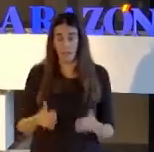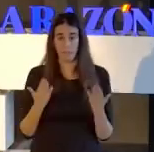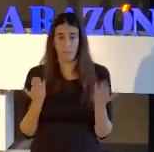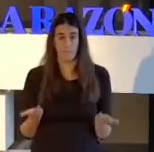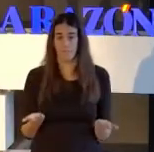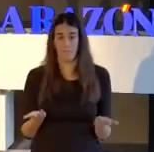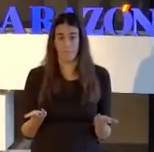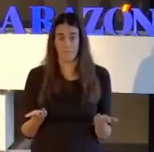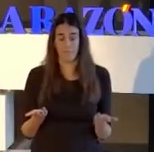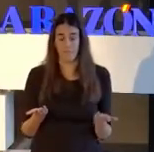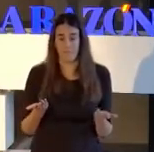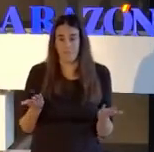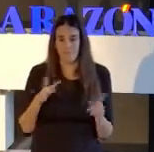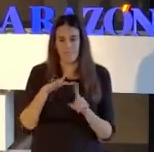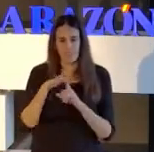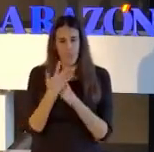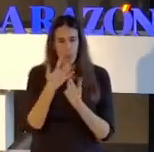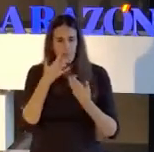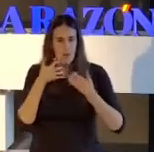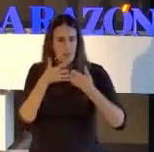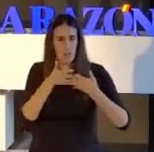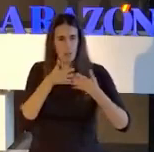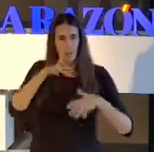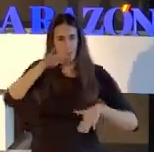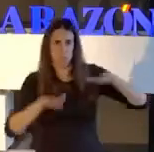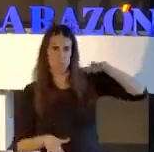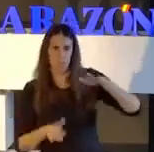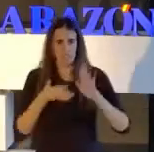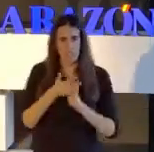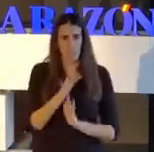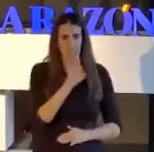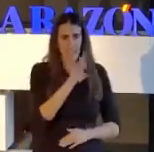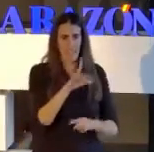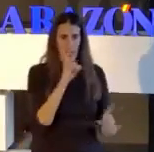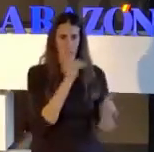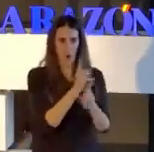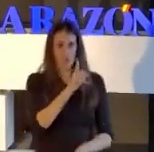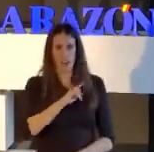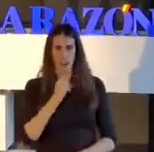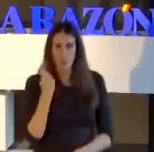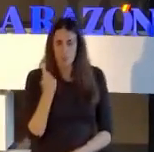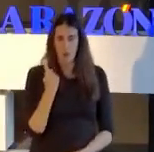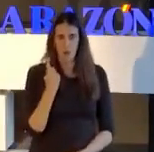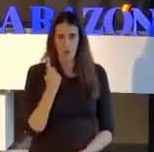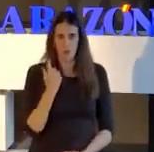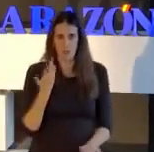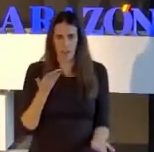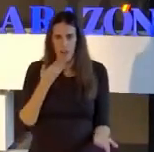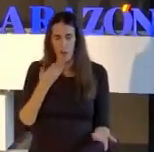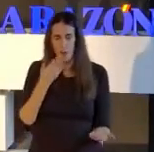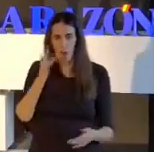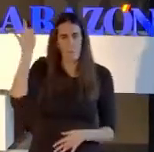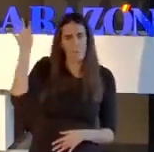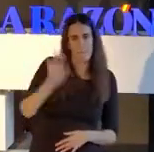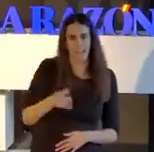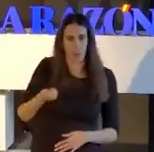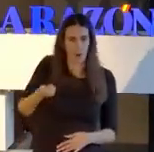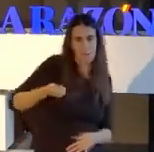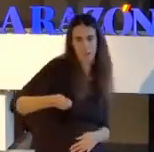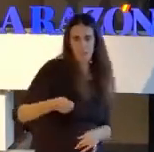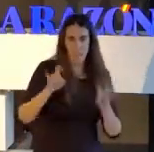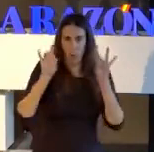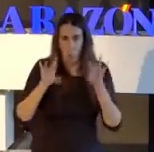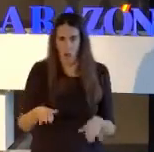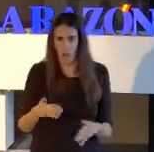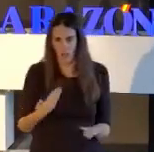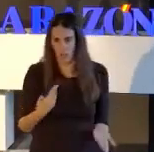y y era luchas desiguales eran 15 a un no es que digamos sea gladiator era un al lado de lo que me tocaba a